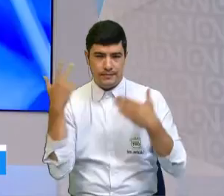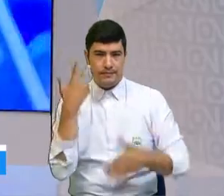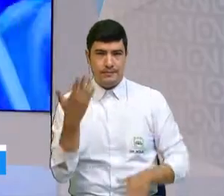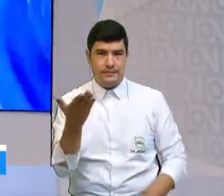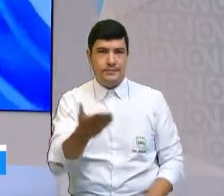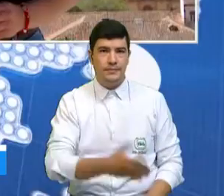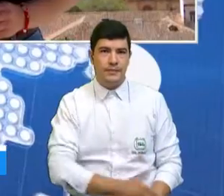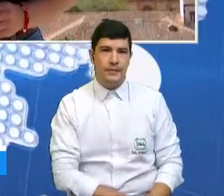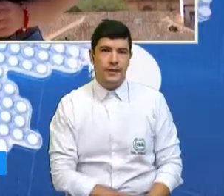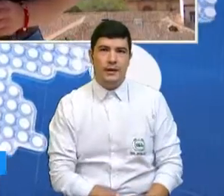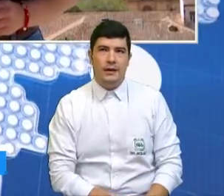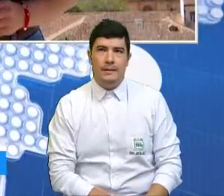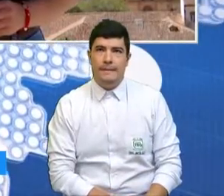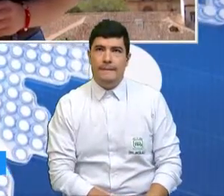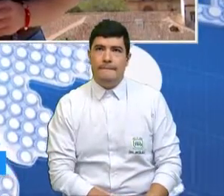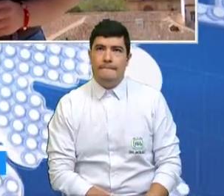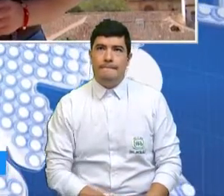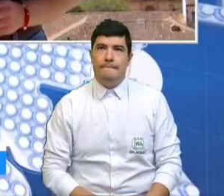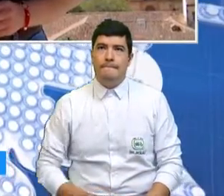tardes.